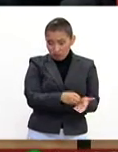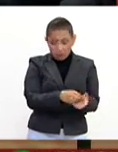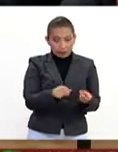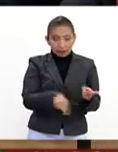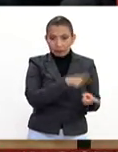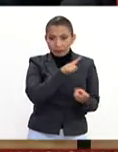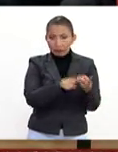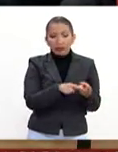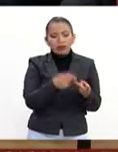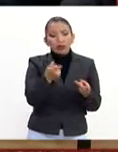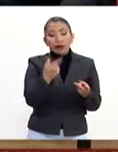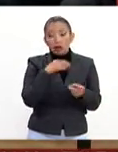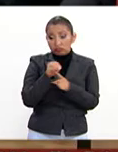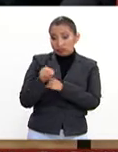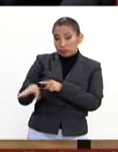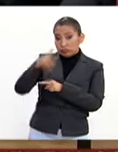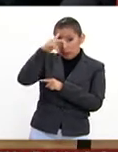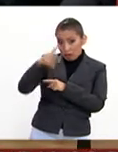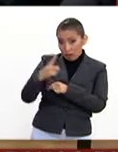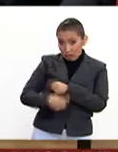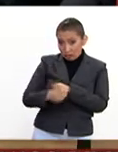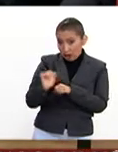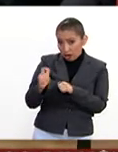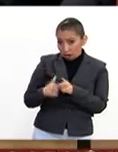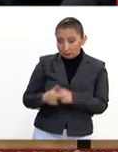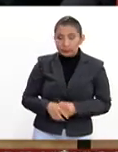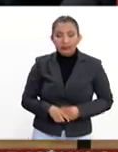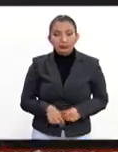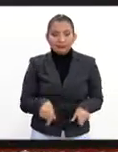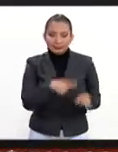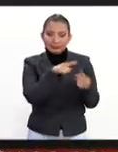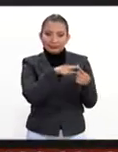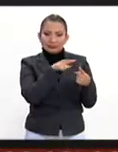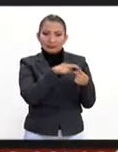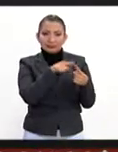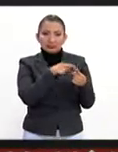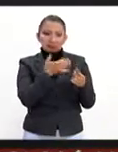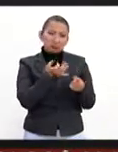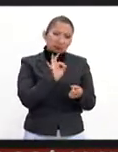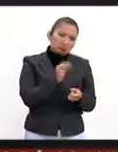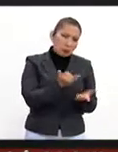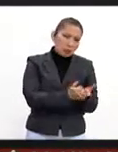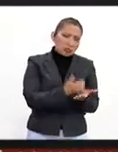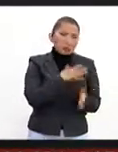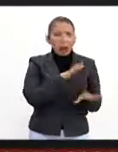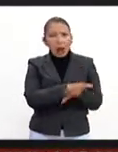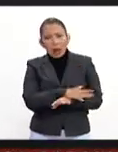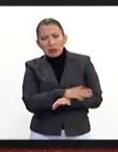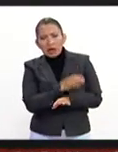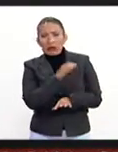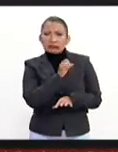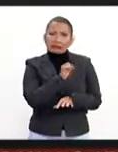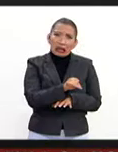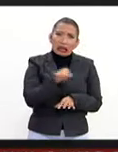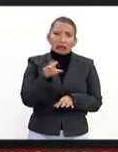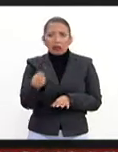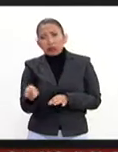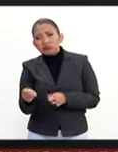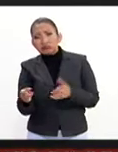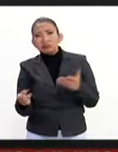segundo, Enrique, ¿qué tanto afectaría a nuestro país? Bueno, en primer lugar, la factibilidad del impuesto en